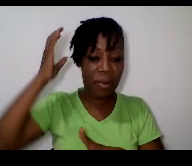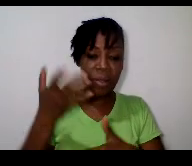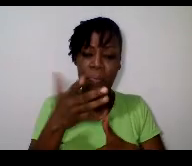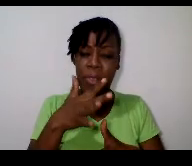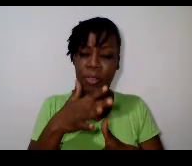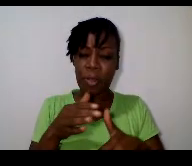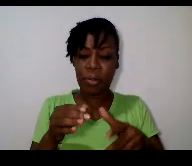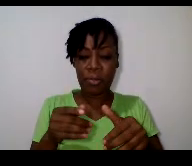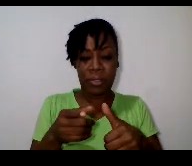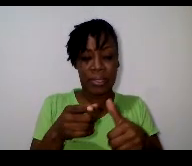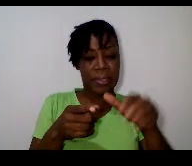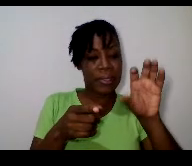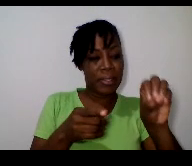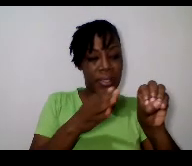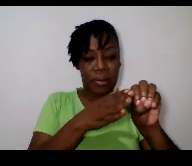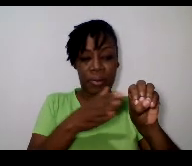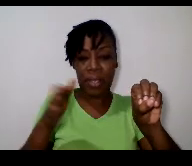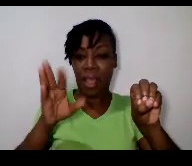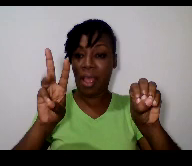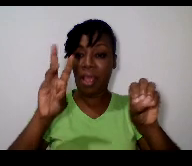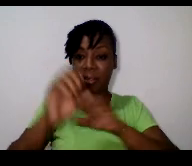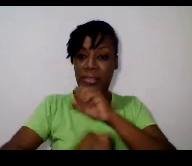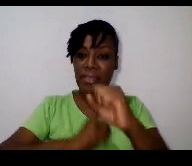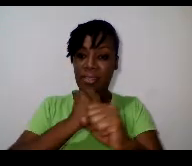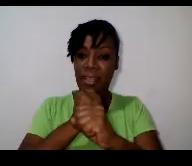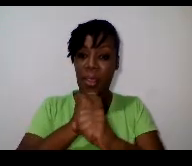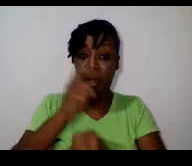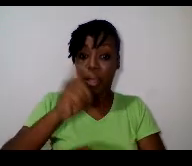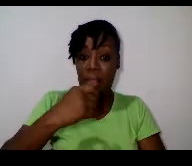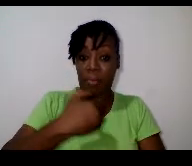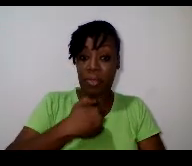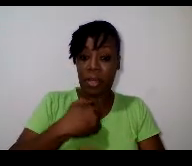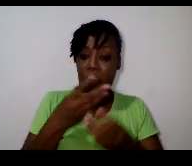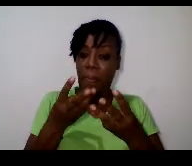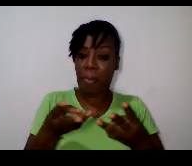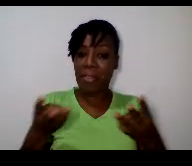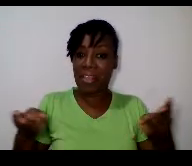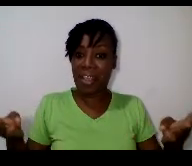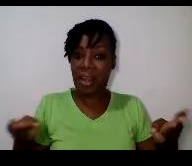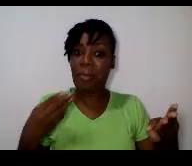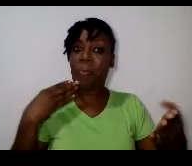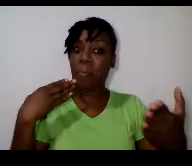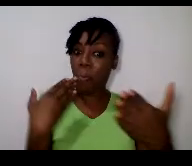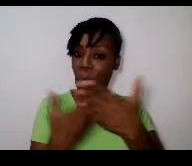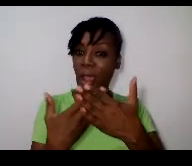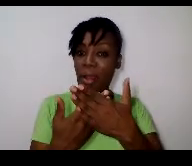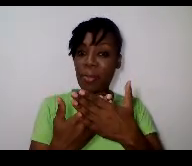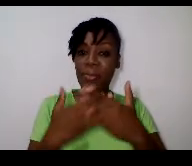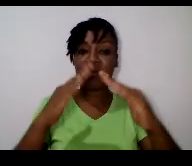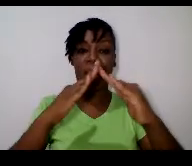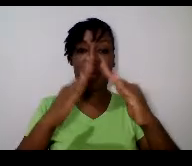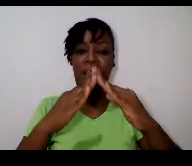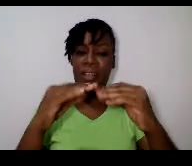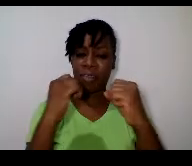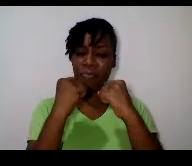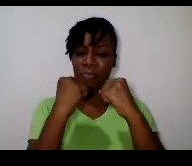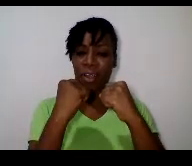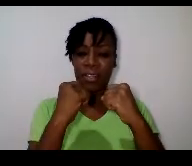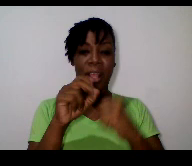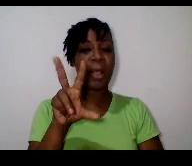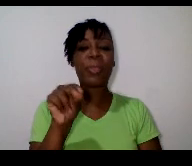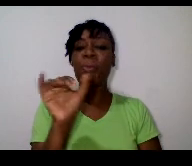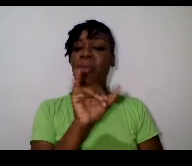de vida. Necesitamos tener los materiales óptimos para que la casa sea fuerte. No es lo